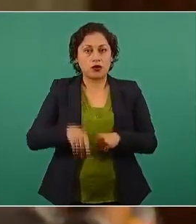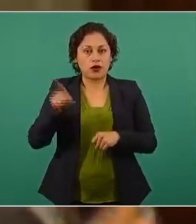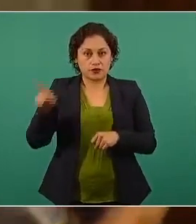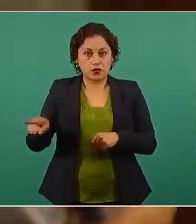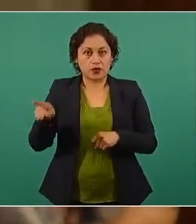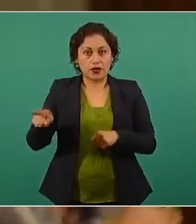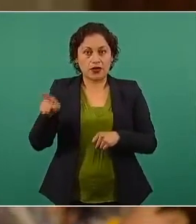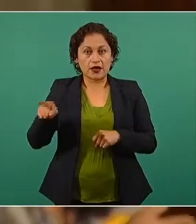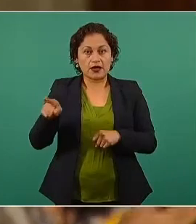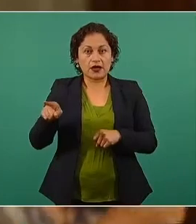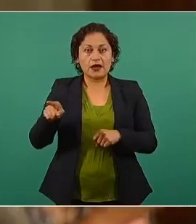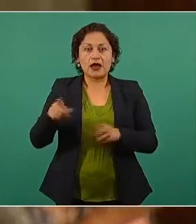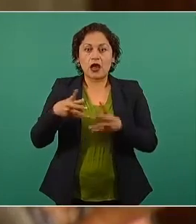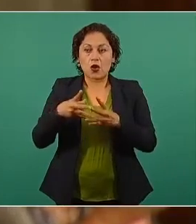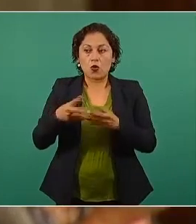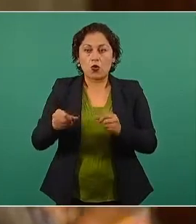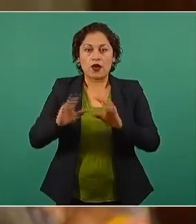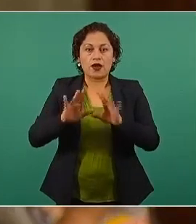lleven a Chiapas.